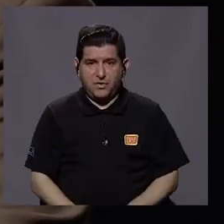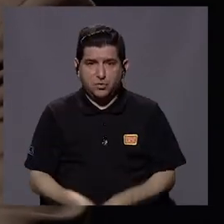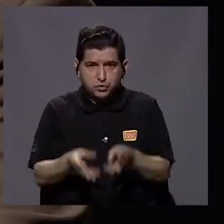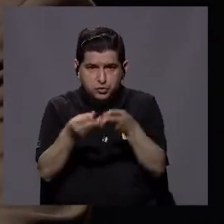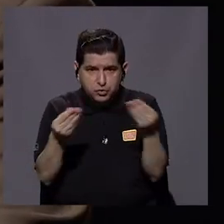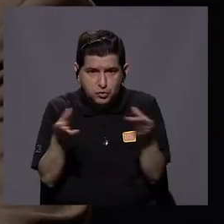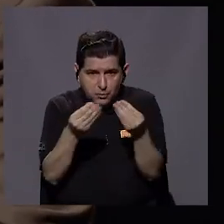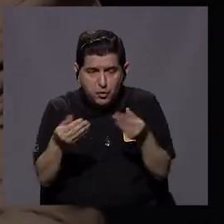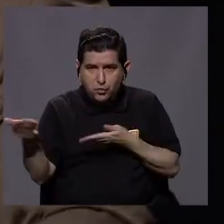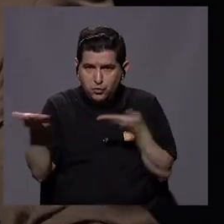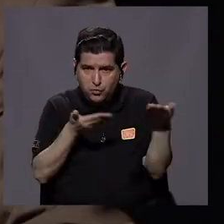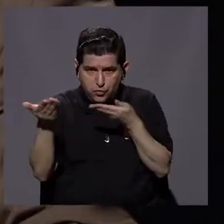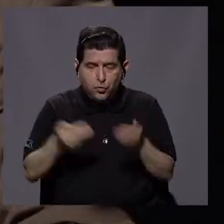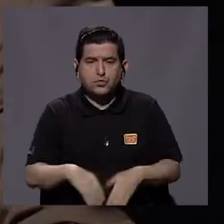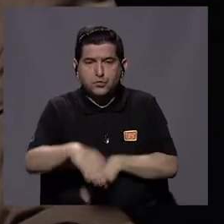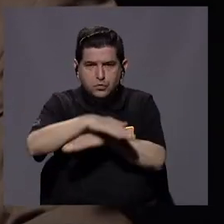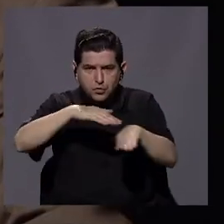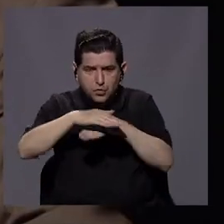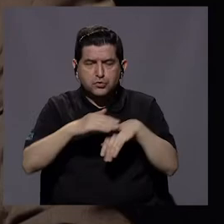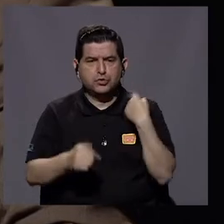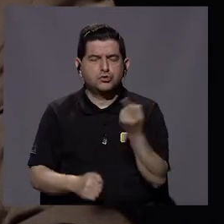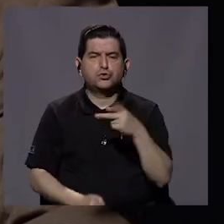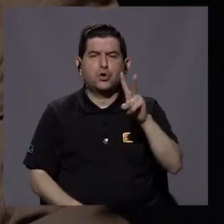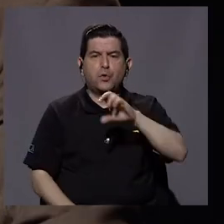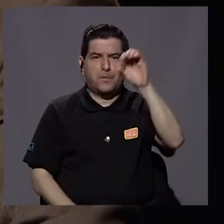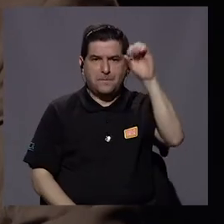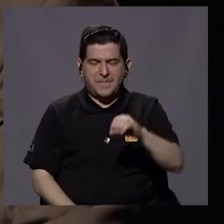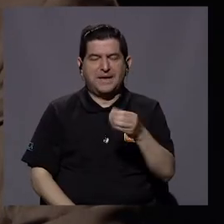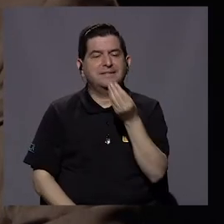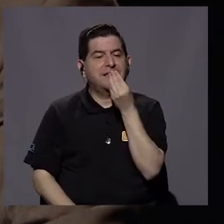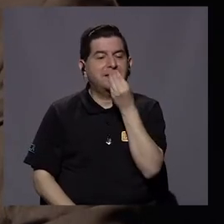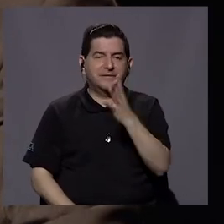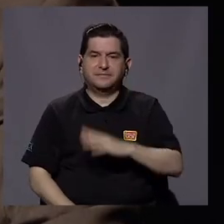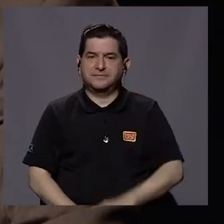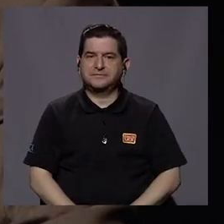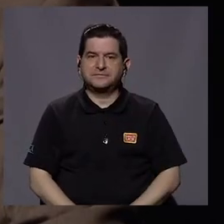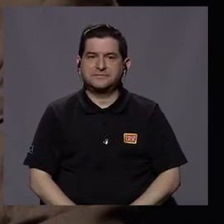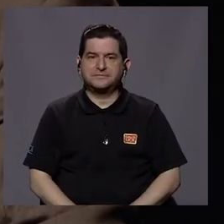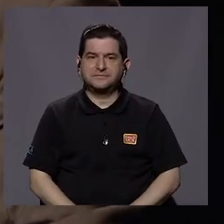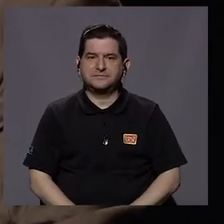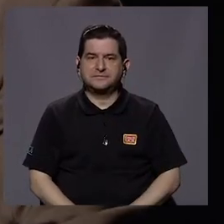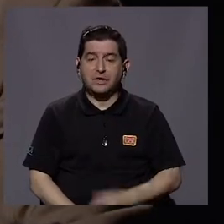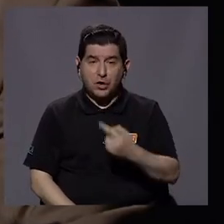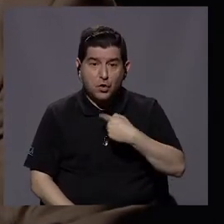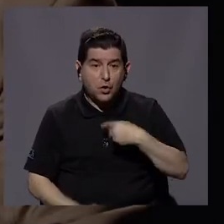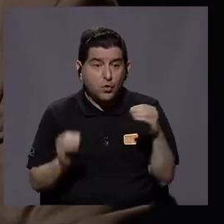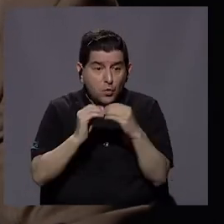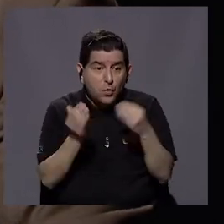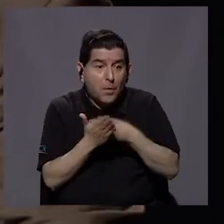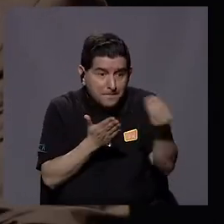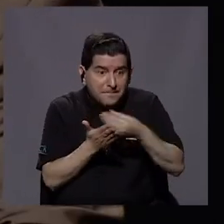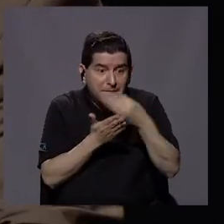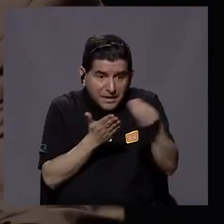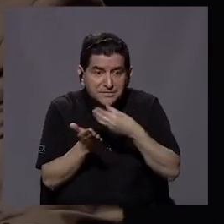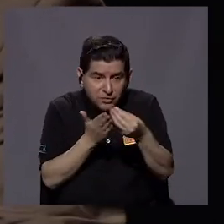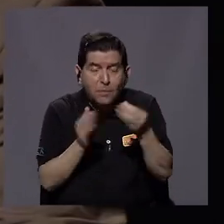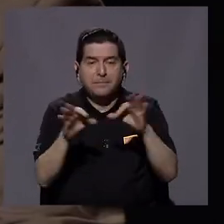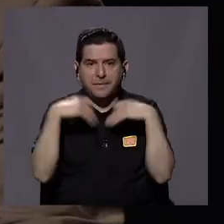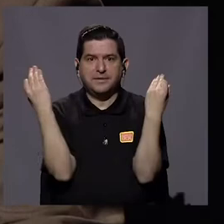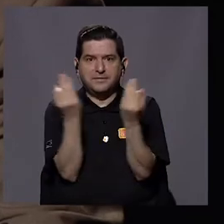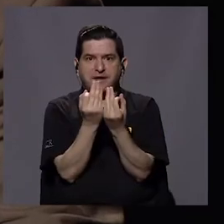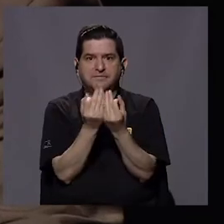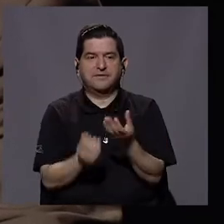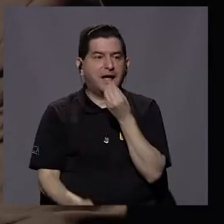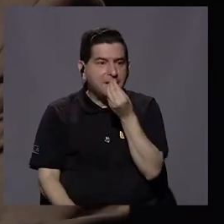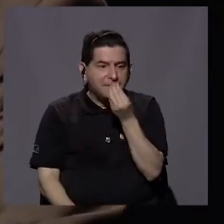de bienes y servicios más o menos pondera solamente el 20% en alimentos. Así es. Y entonces lo que uno más consume en